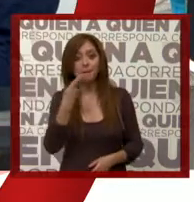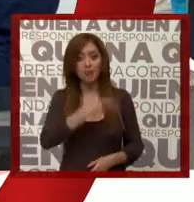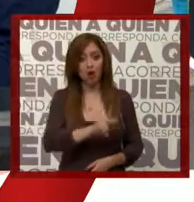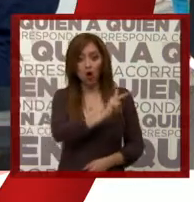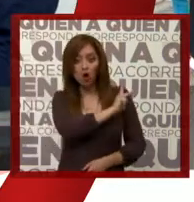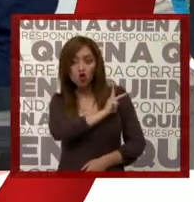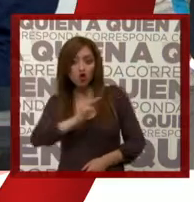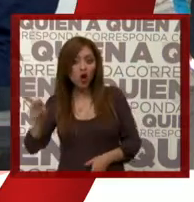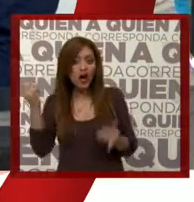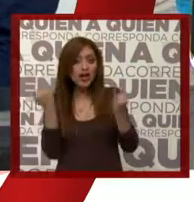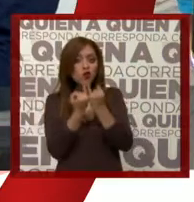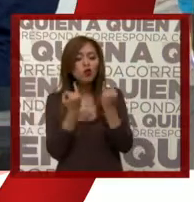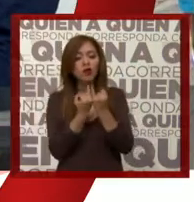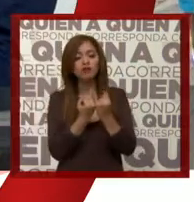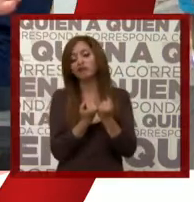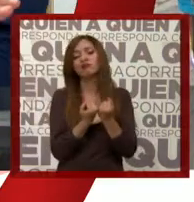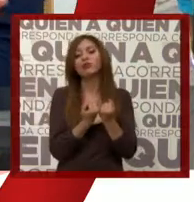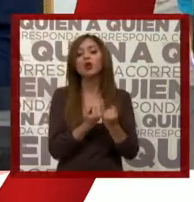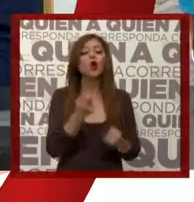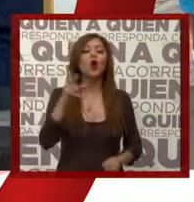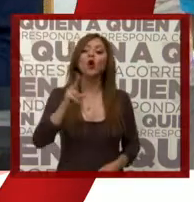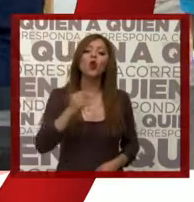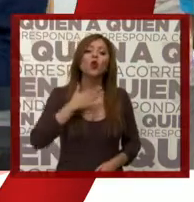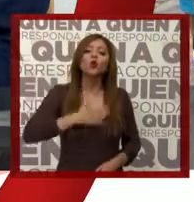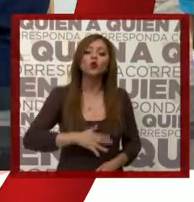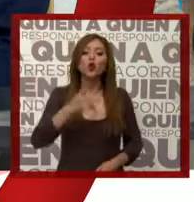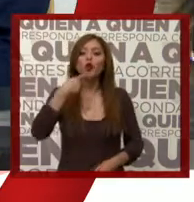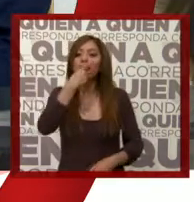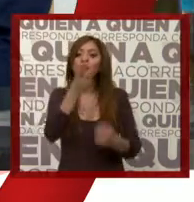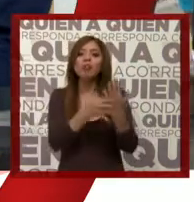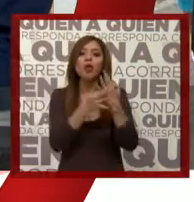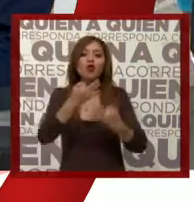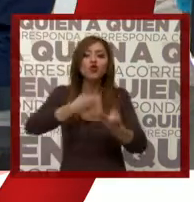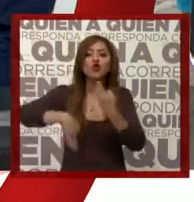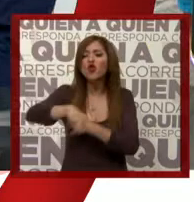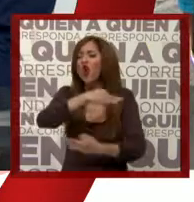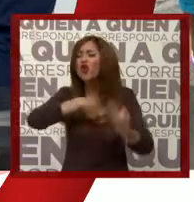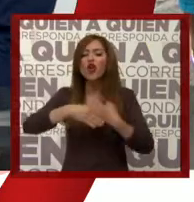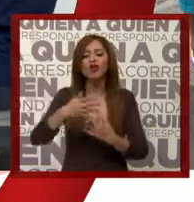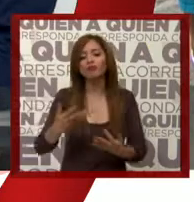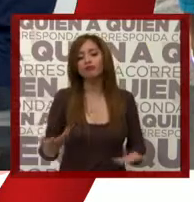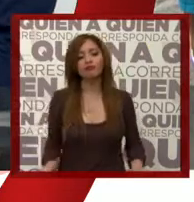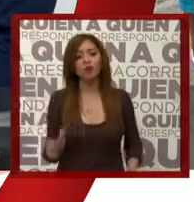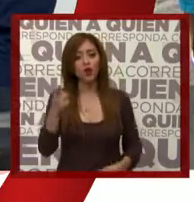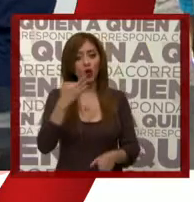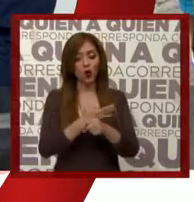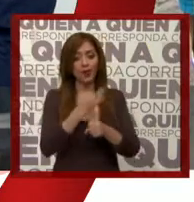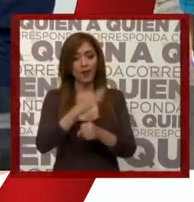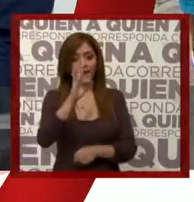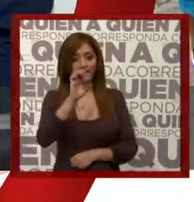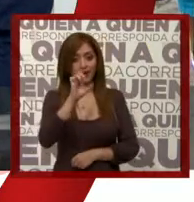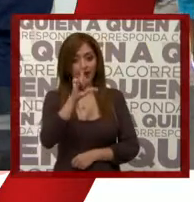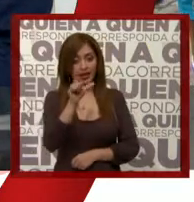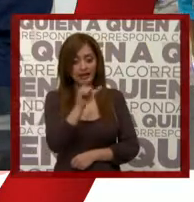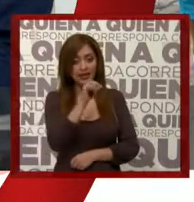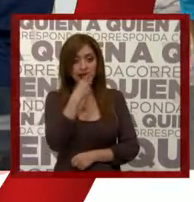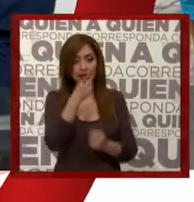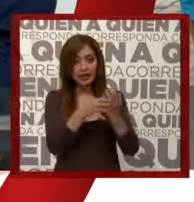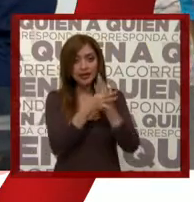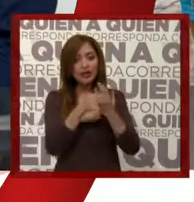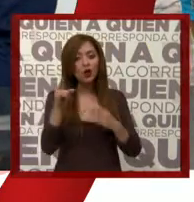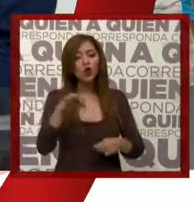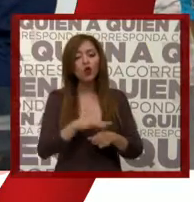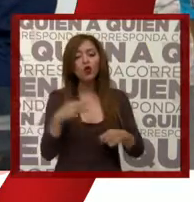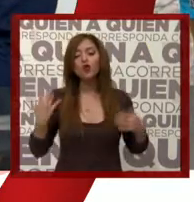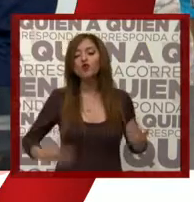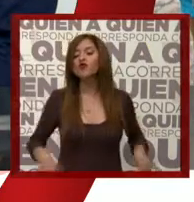¿eh? Que es así muy injusto, es que de repente uno diga todos. No, no es cierto, no es cierto. Ahorita está Félix hablando de lo bien que le fue con el doctor Santoyo, con